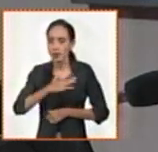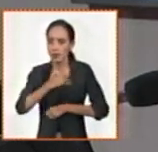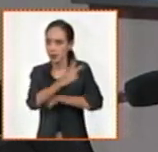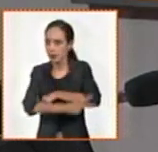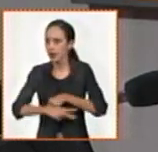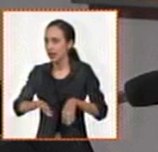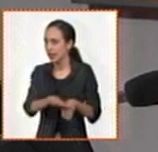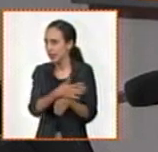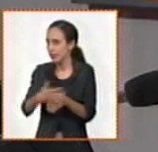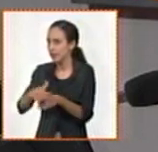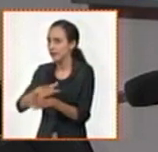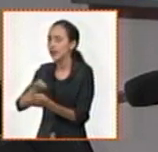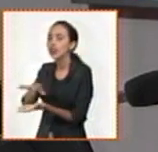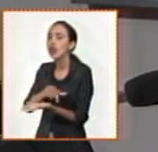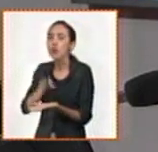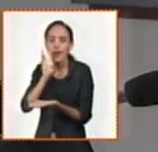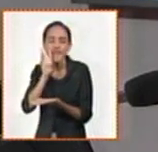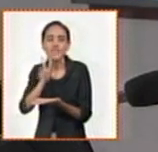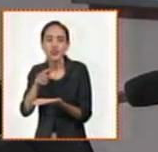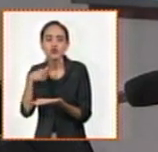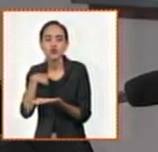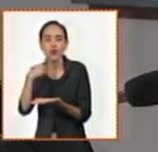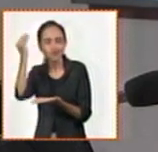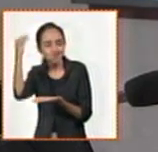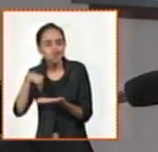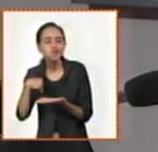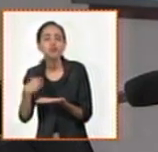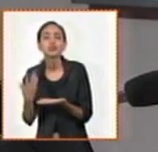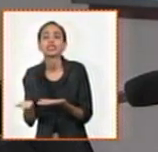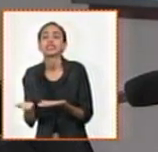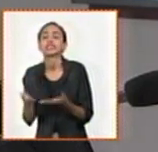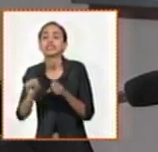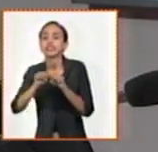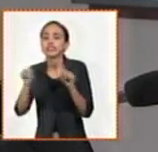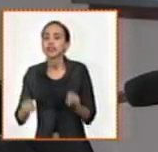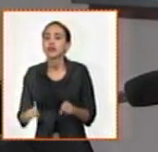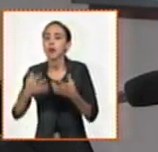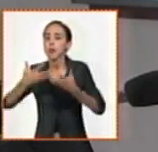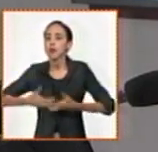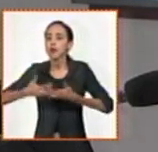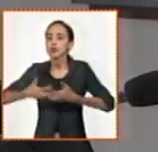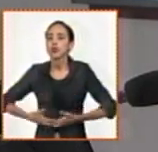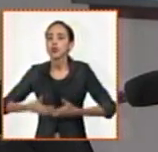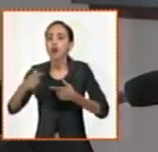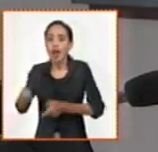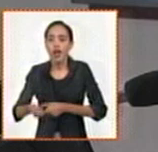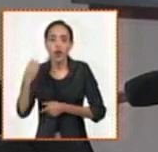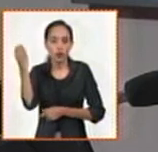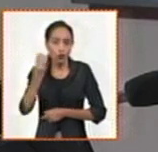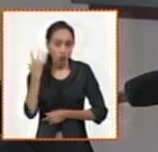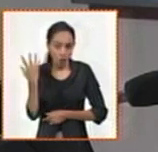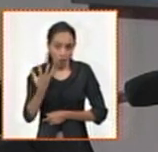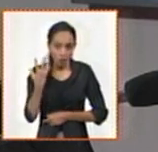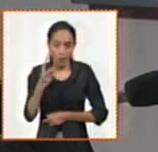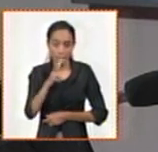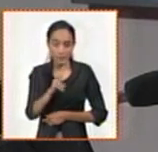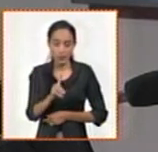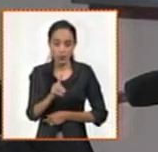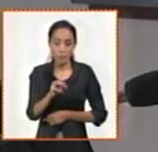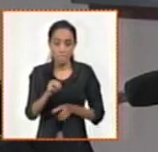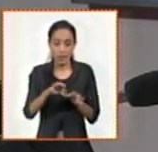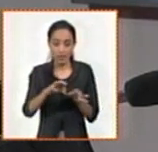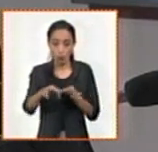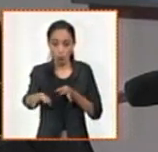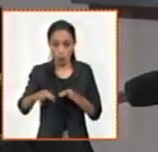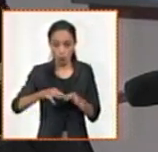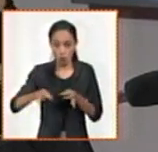en diferentes regiones. Conozco sistemas de producción agroecológica desde 21 metros cuadrados,